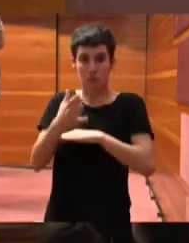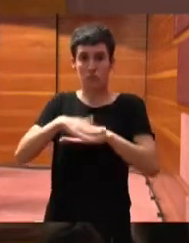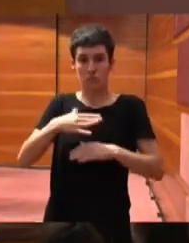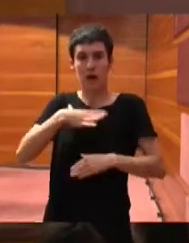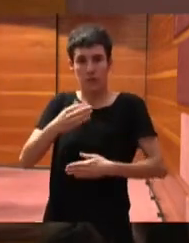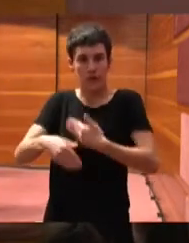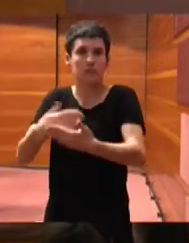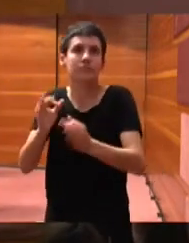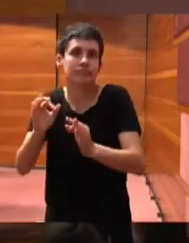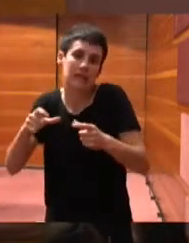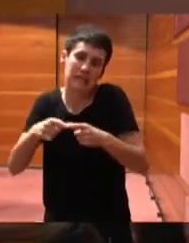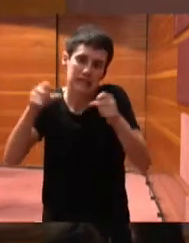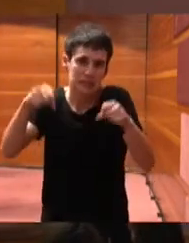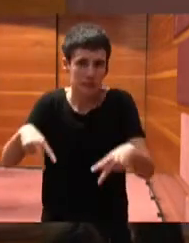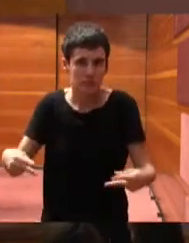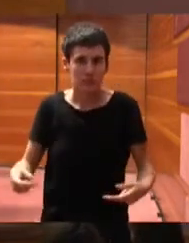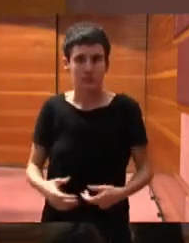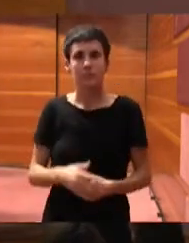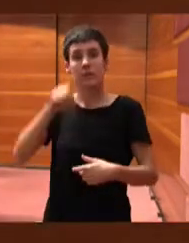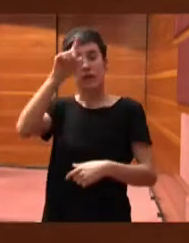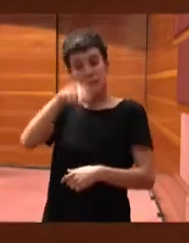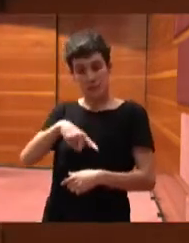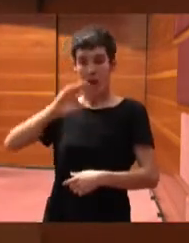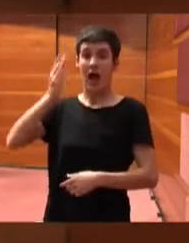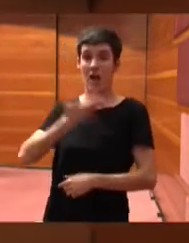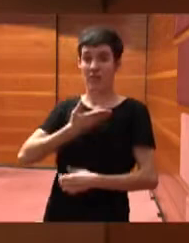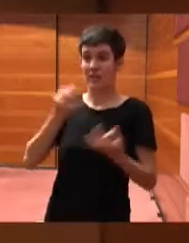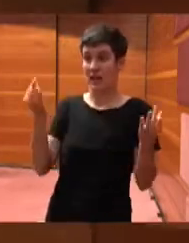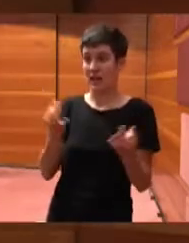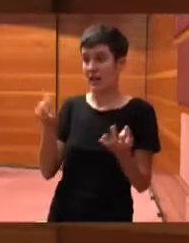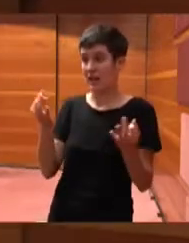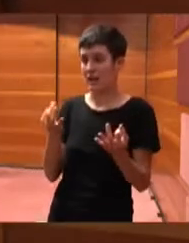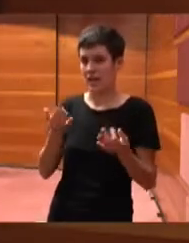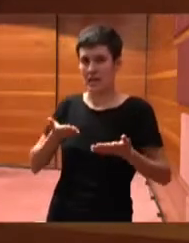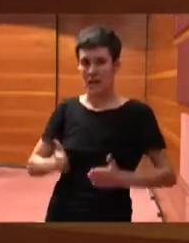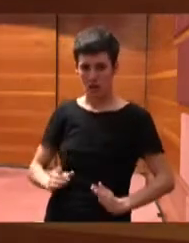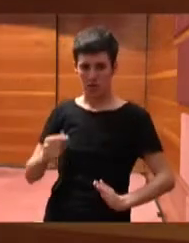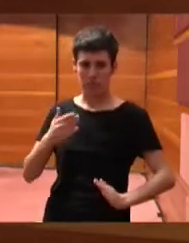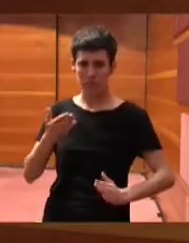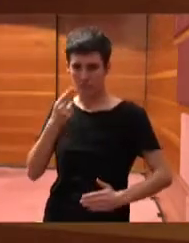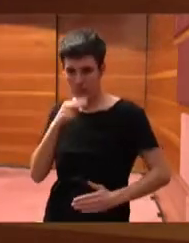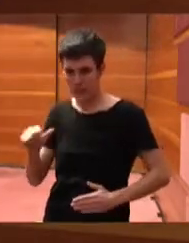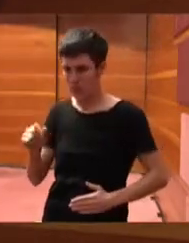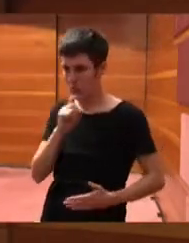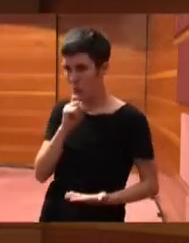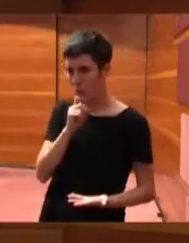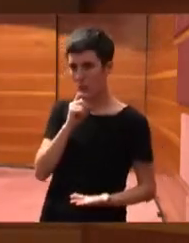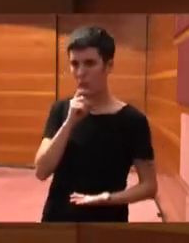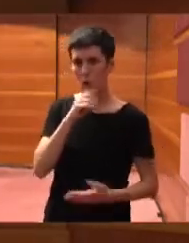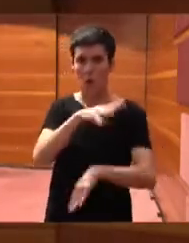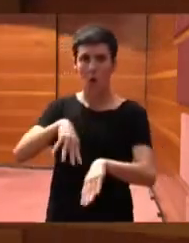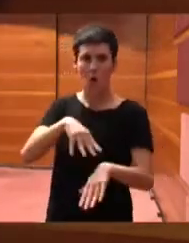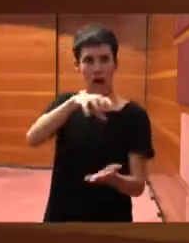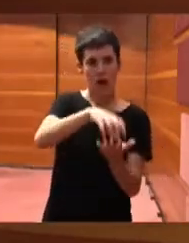También me afecta el cómo encajar al niño, ¿vale? Porque depende de los horarios de las